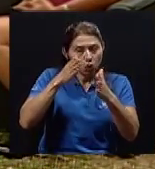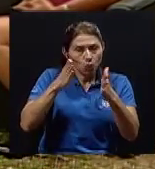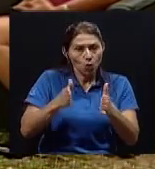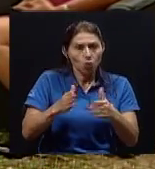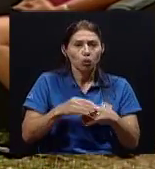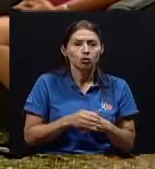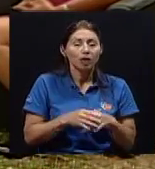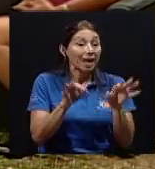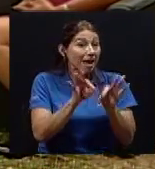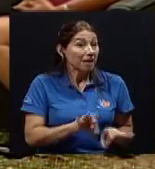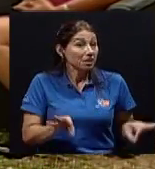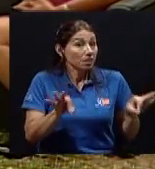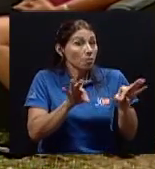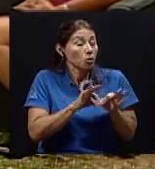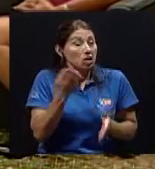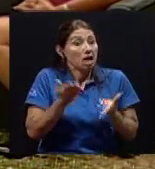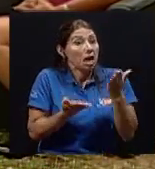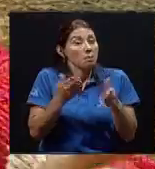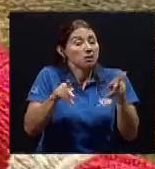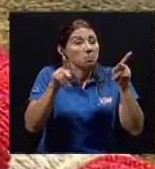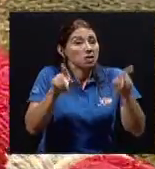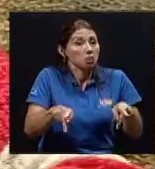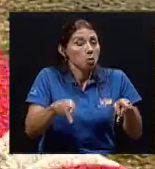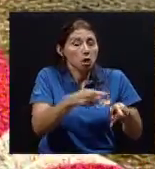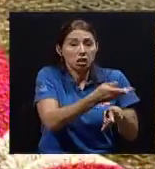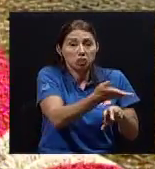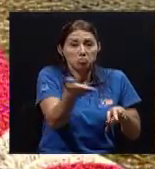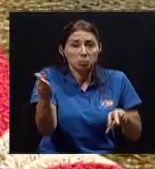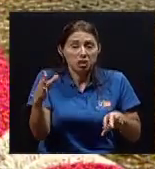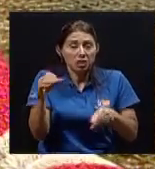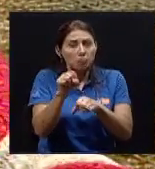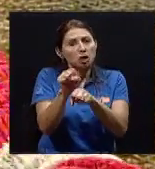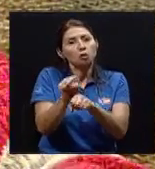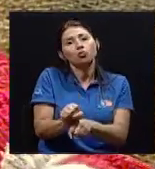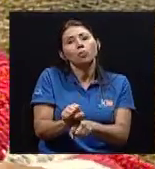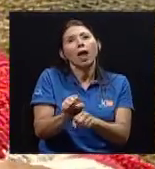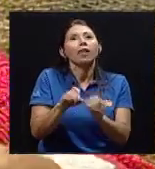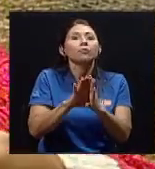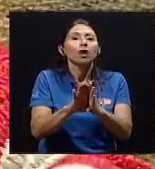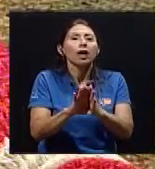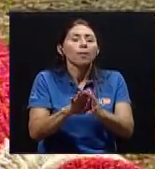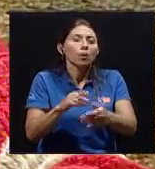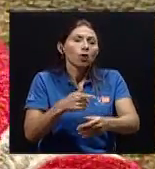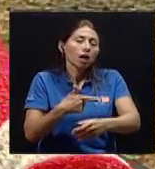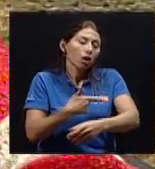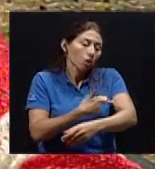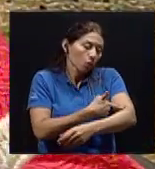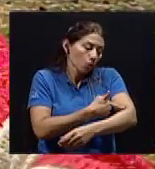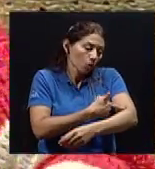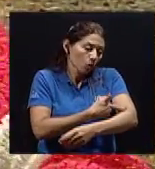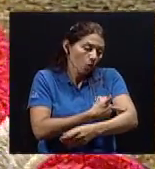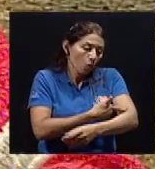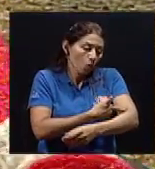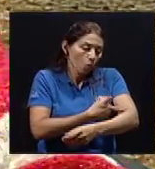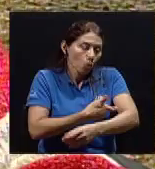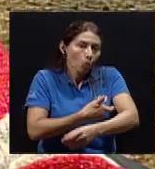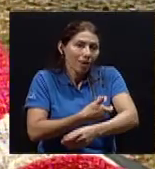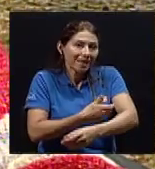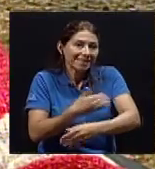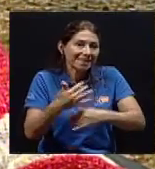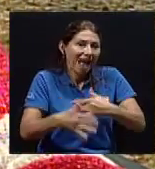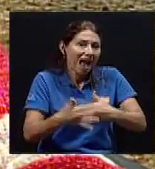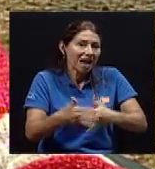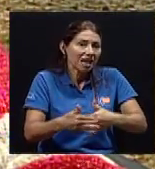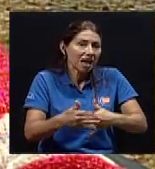personas estamos acostumbradas a que nos saquen una muestra de sangre o que el doctor indique el examen, pero no conocemos